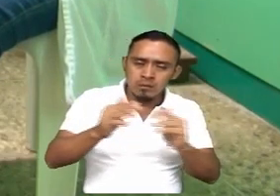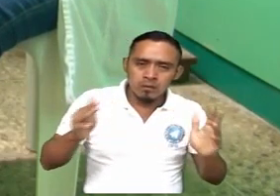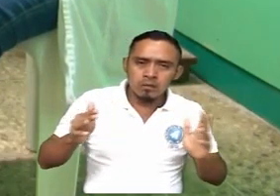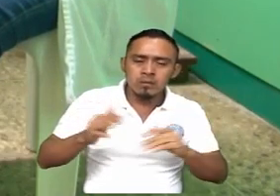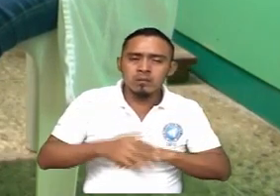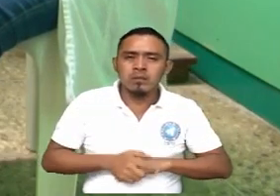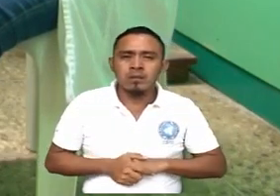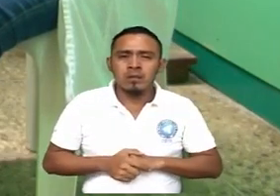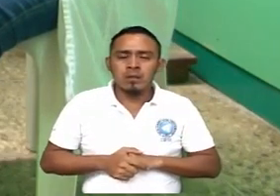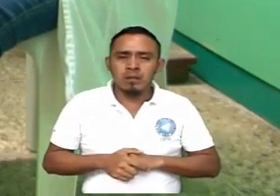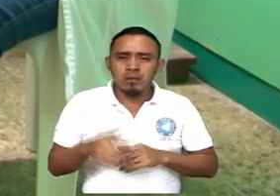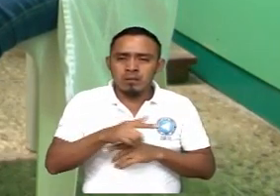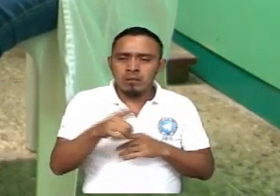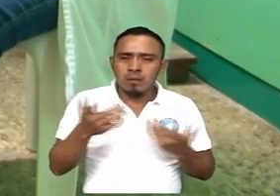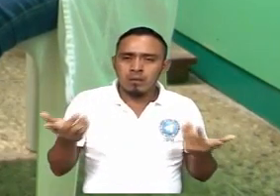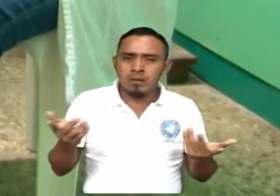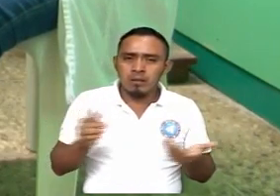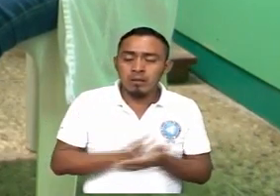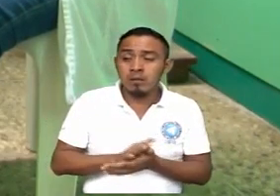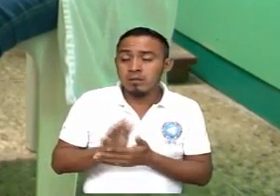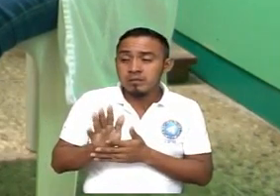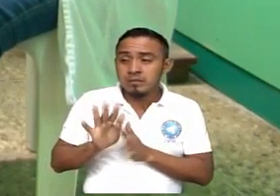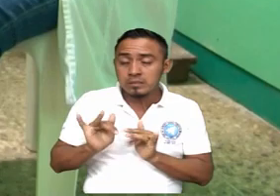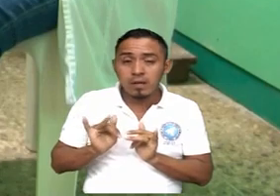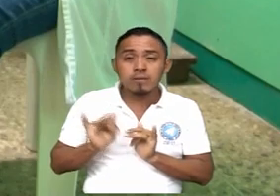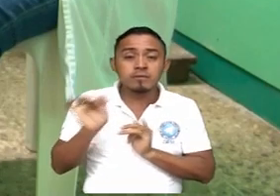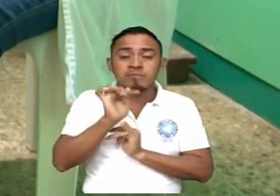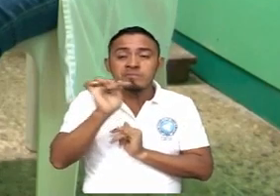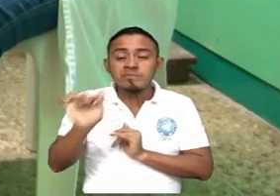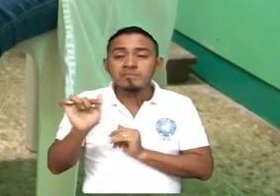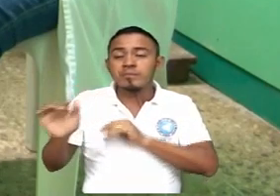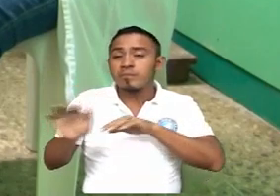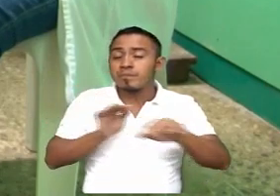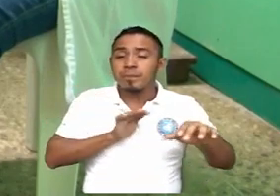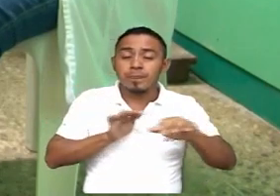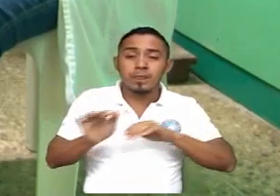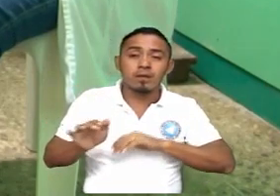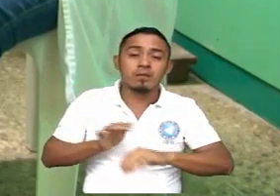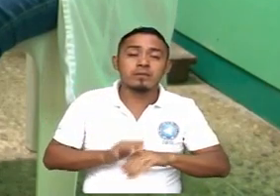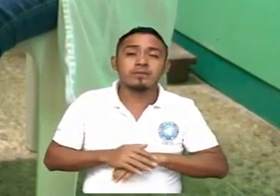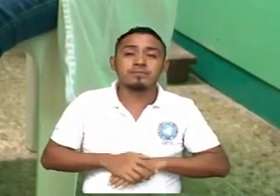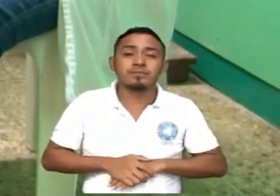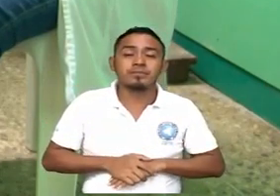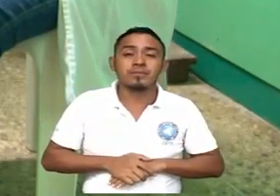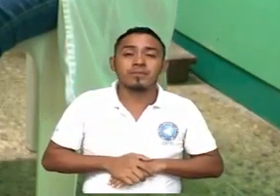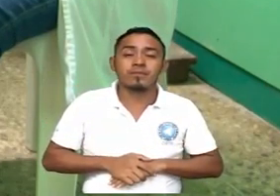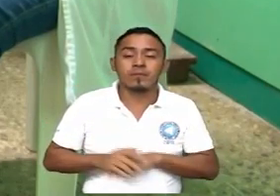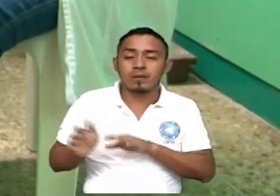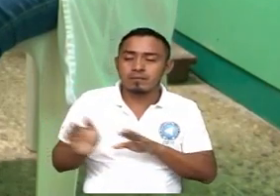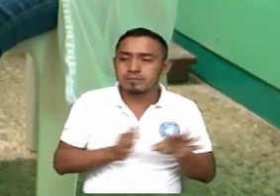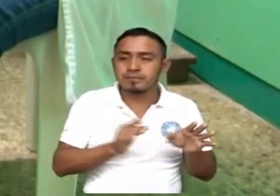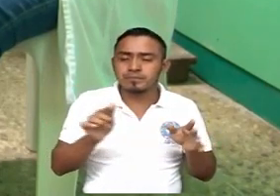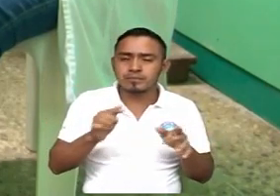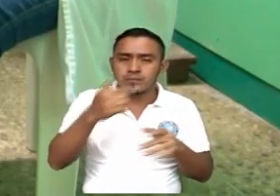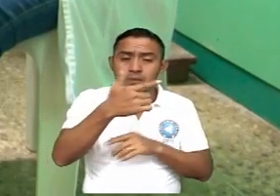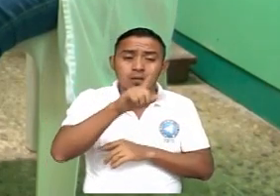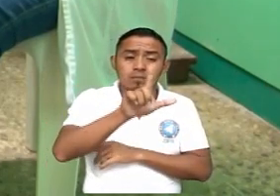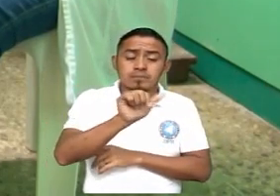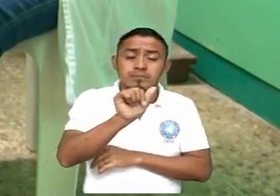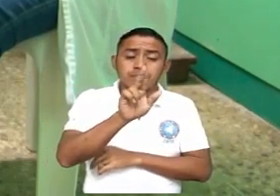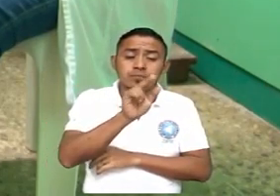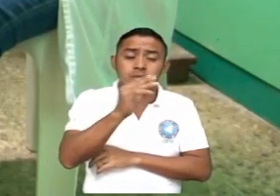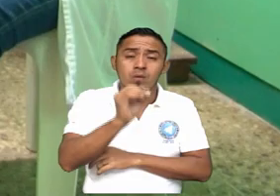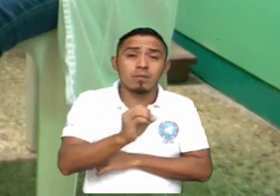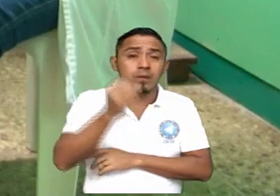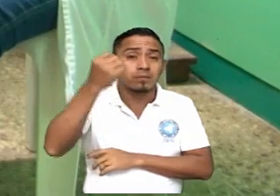avanzando, pero no, ya lo que está hasta donde está, no lo podemos revertir, desgraciadamente. ¿Este suele presentarme, el glaucoma se puede presentar en